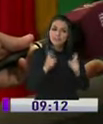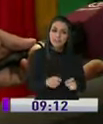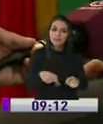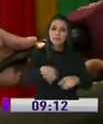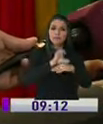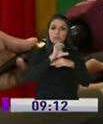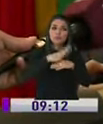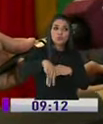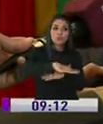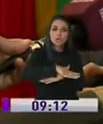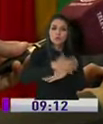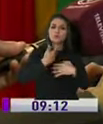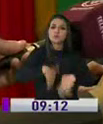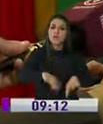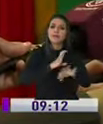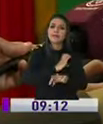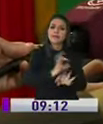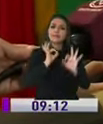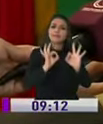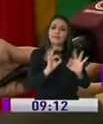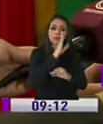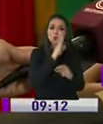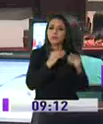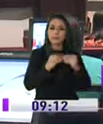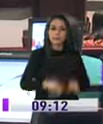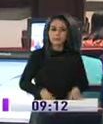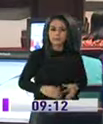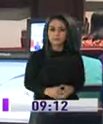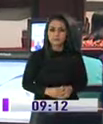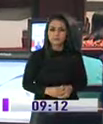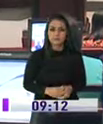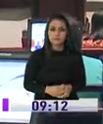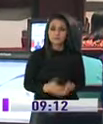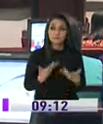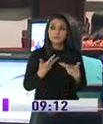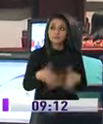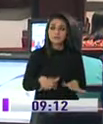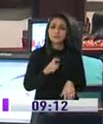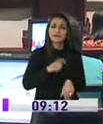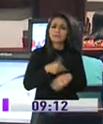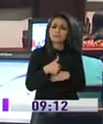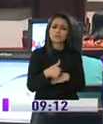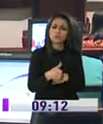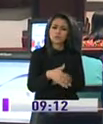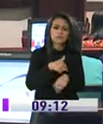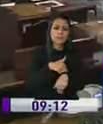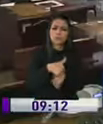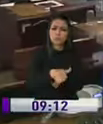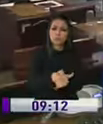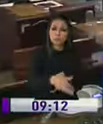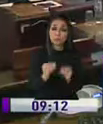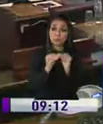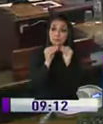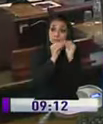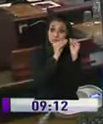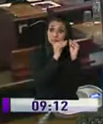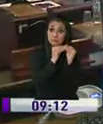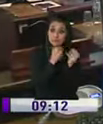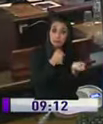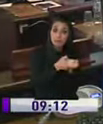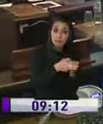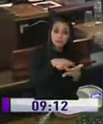al país la línea de ética que nunca debió perder. Dicen que se han tomado su tiempo, pues esperan que más oficialistas se sumen al pedido